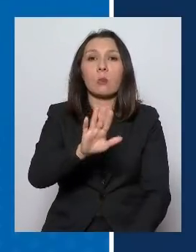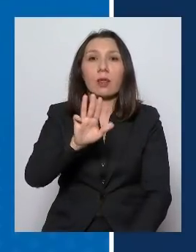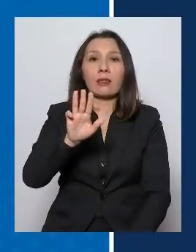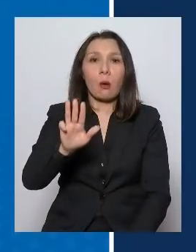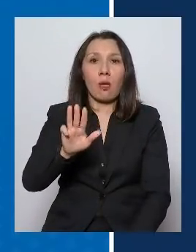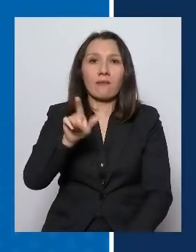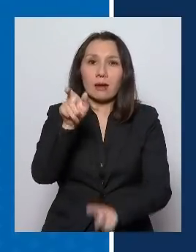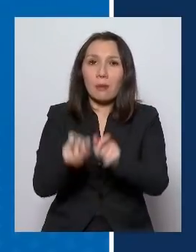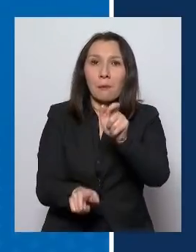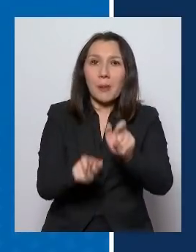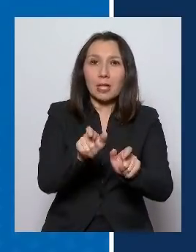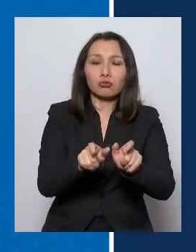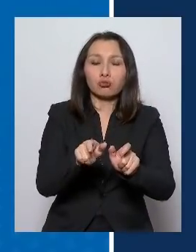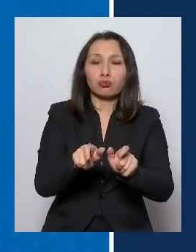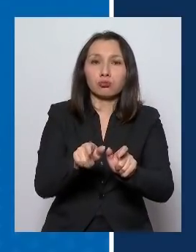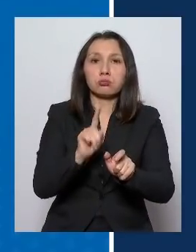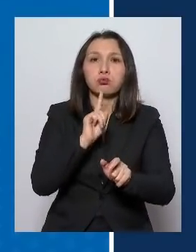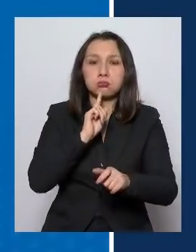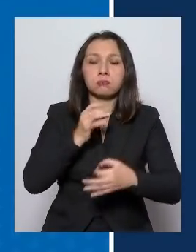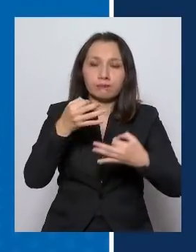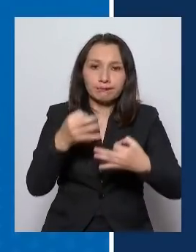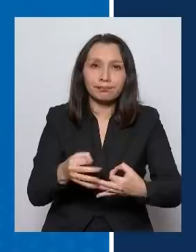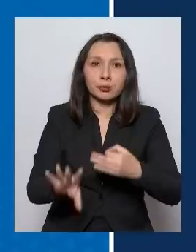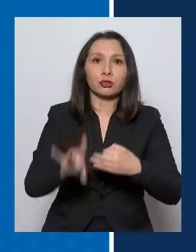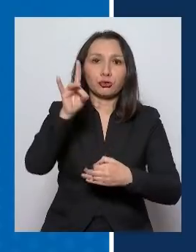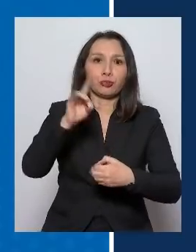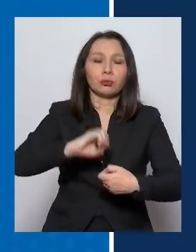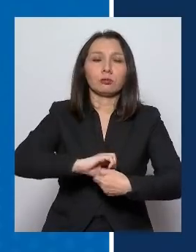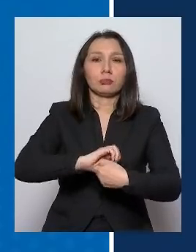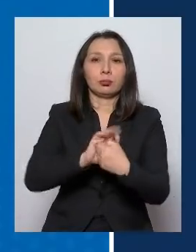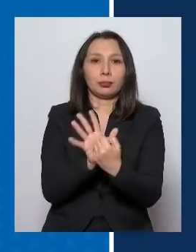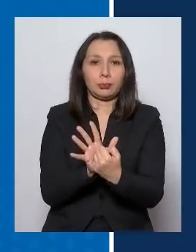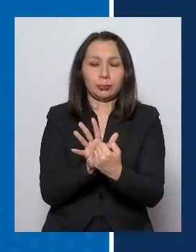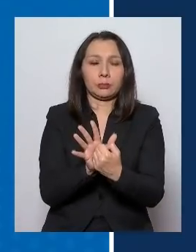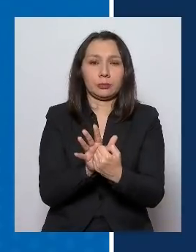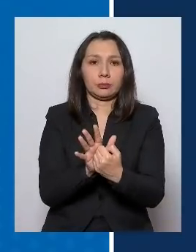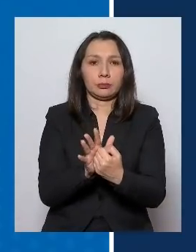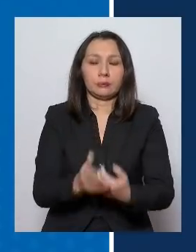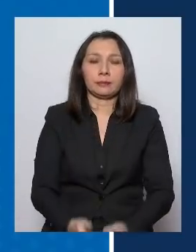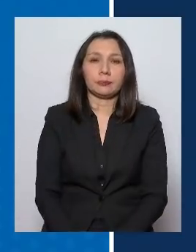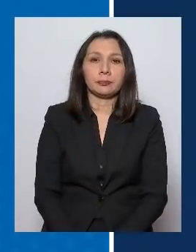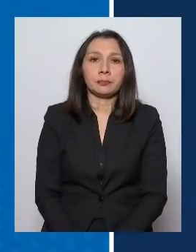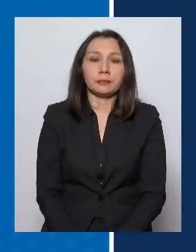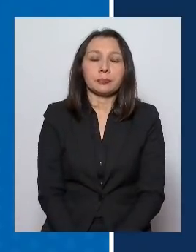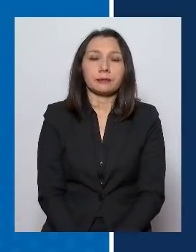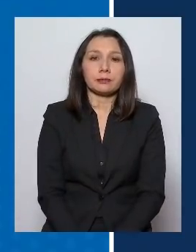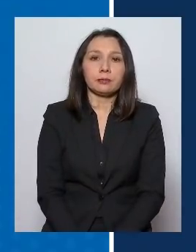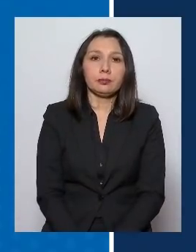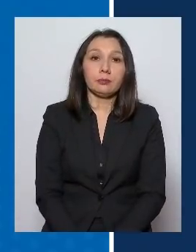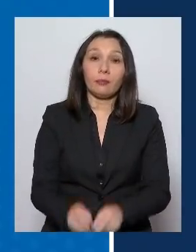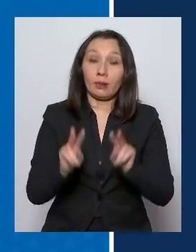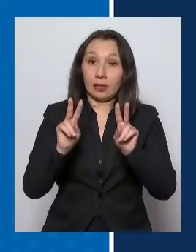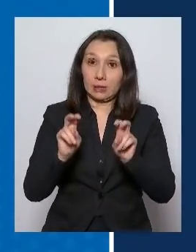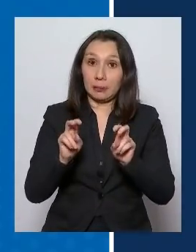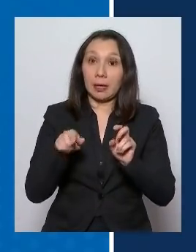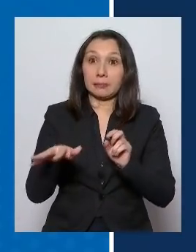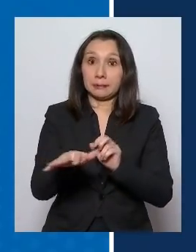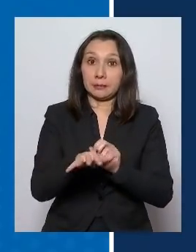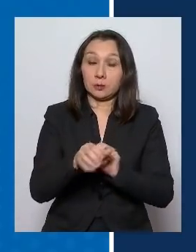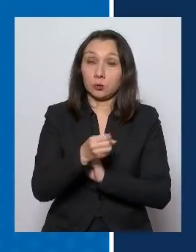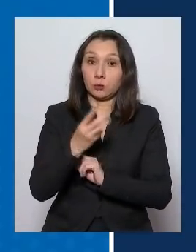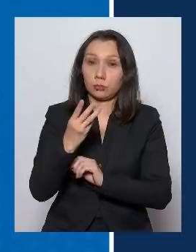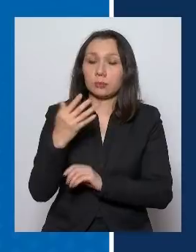46.059 personas confirmadas con COVID-19 al momento. En relación a esto,